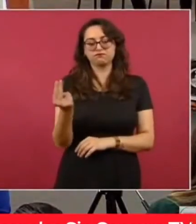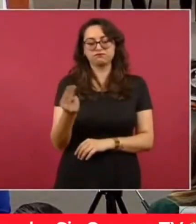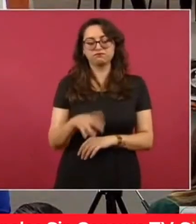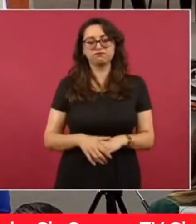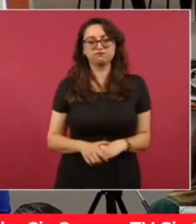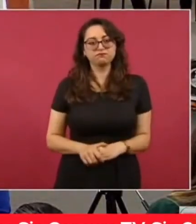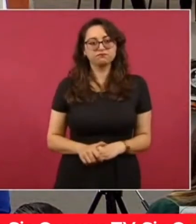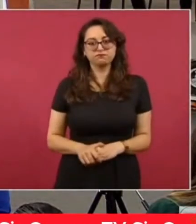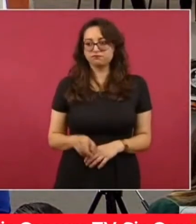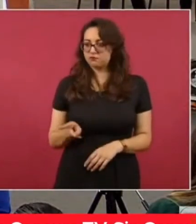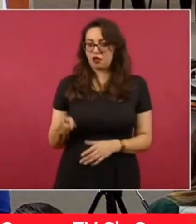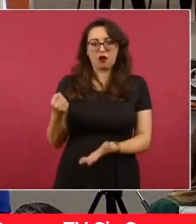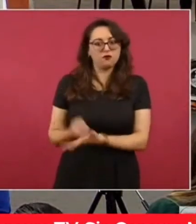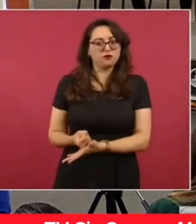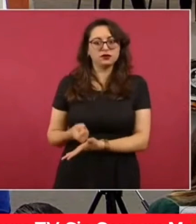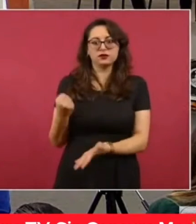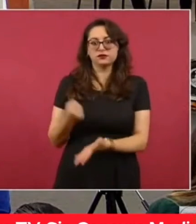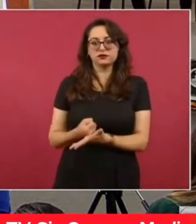Estados Unidos